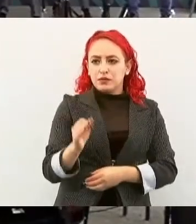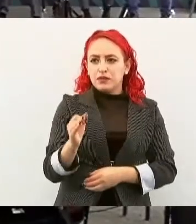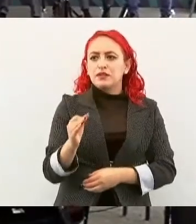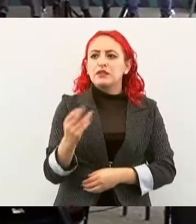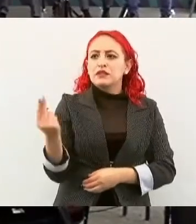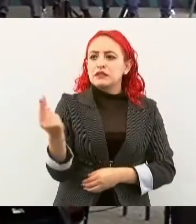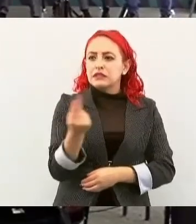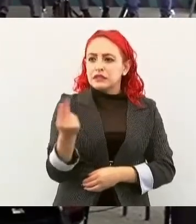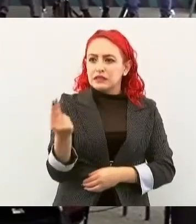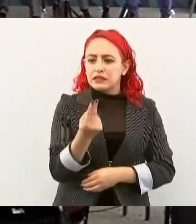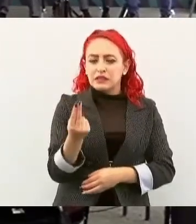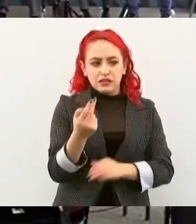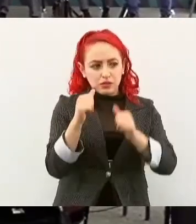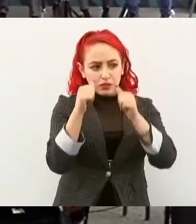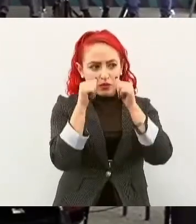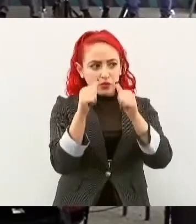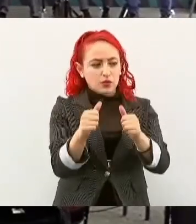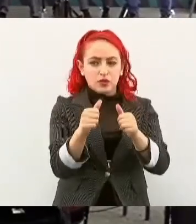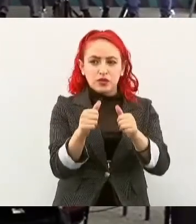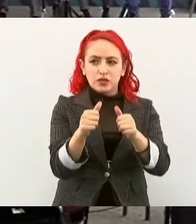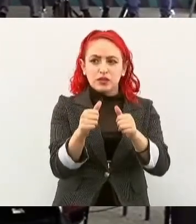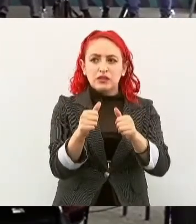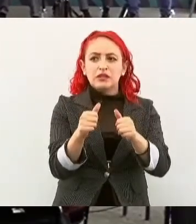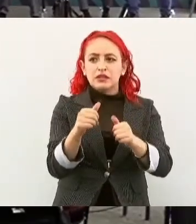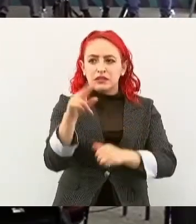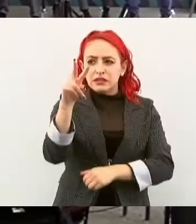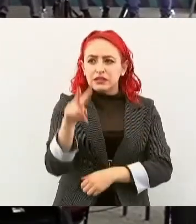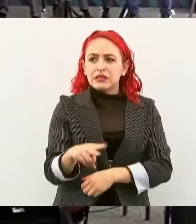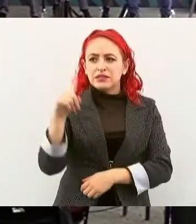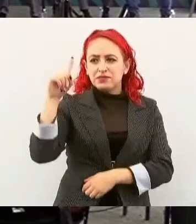porque necesitamos resolverlo. Nos costó